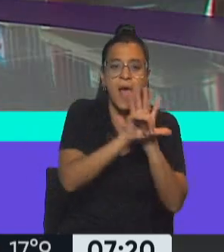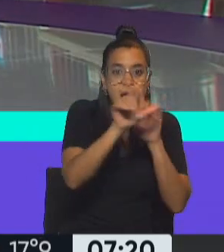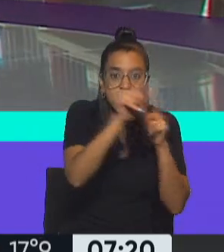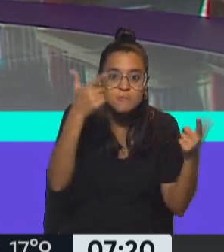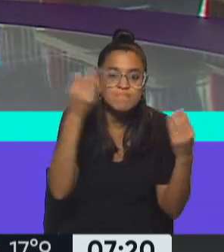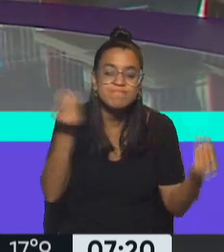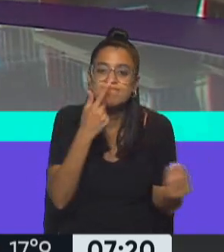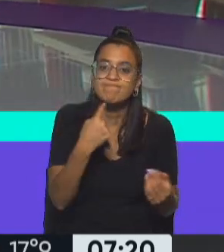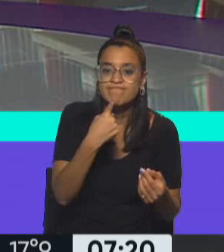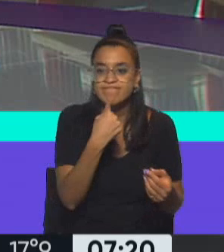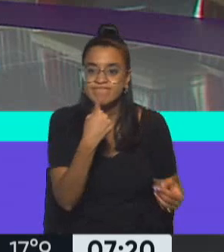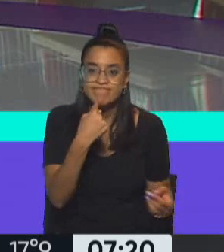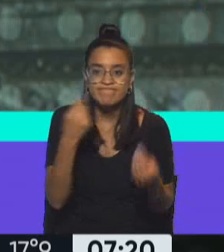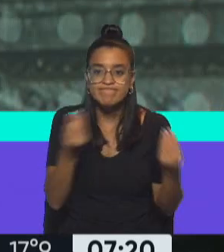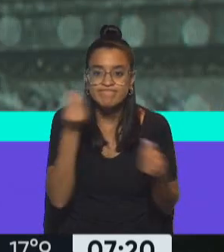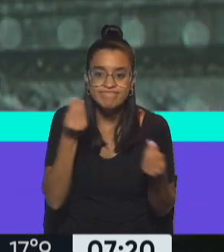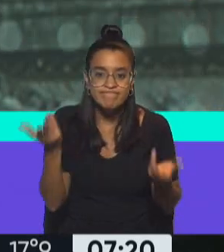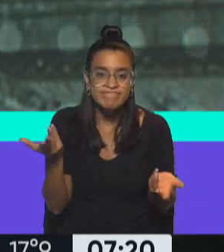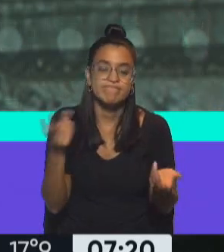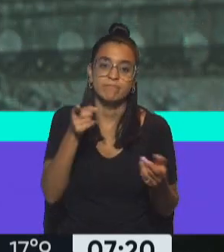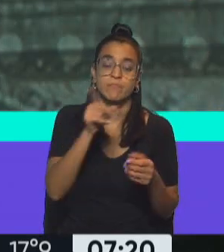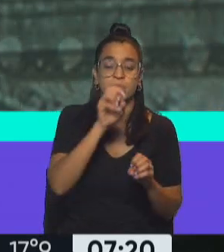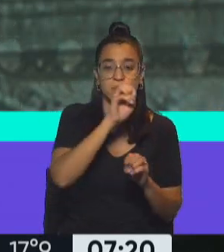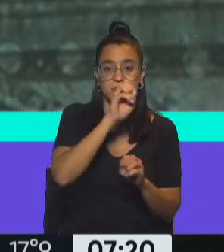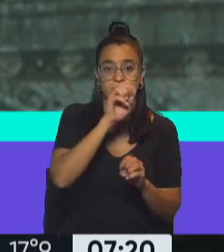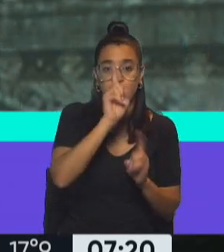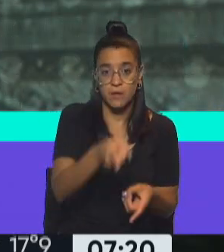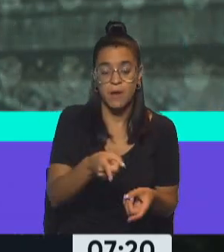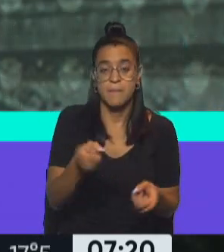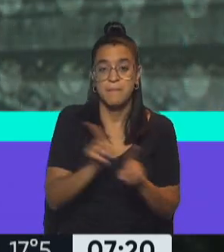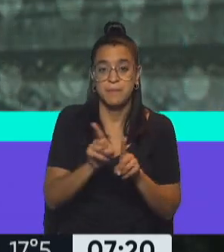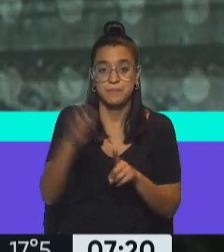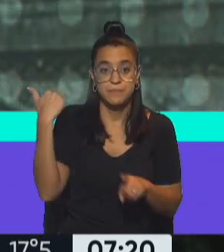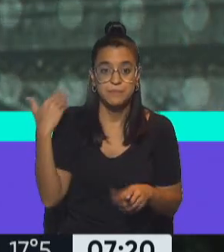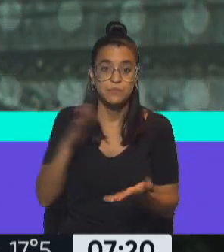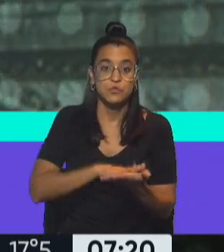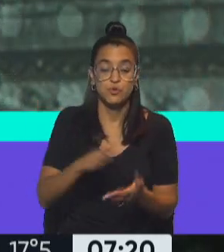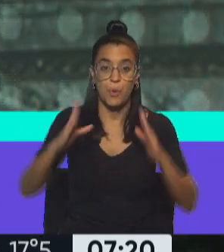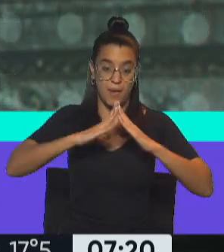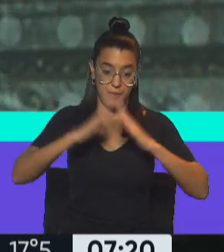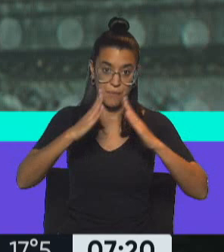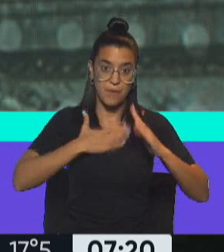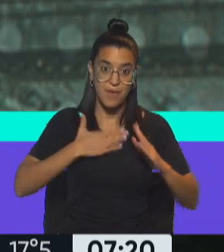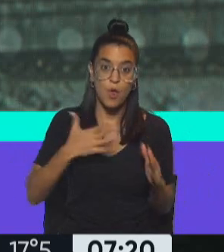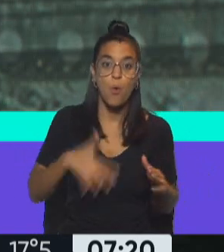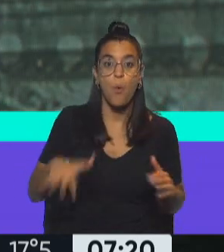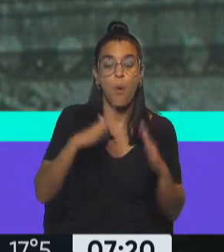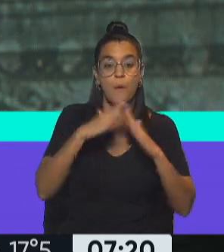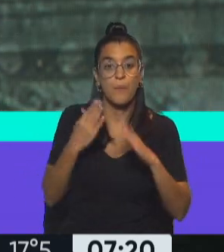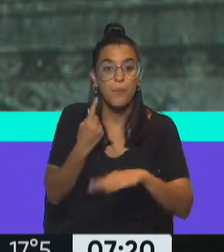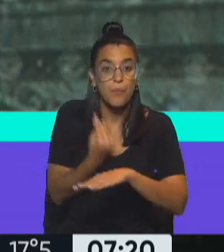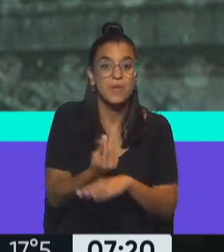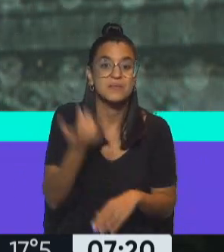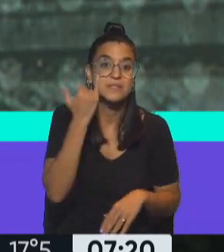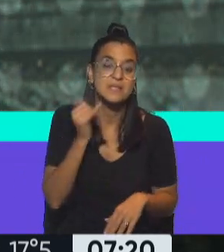una situación de incertidumbre absoluta. Incertidumbre absoluta, y volvemos a hablar de lo mismo, de lo que se refiere a tu vivienda, o sea, el lugar donde vivís. Claro. Y